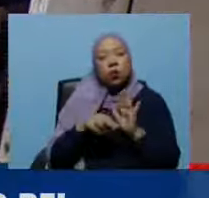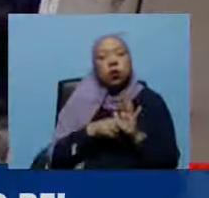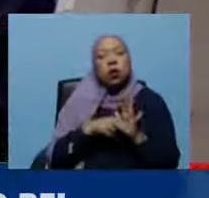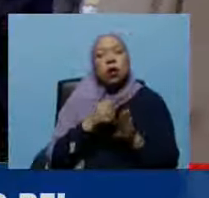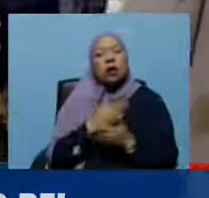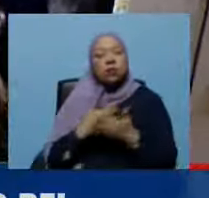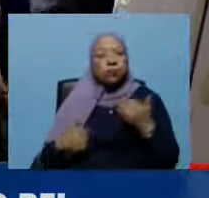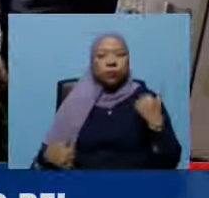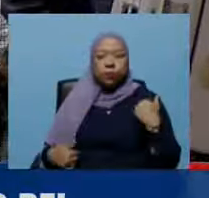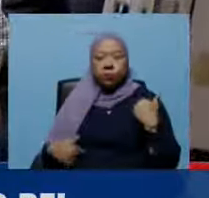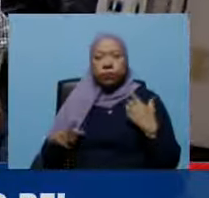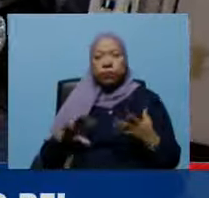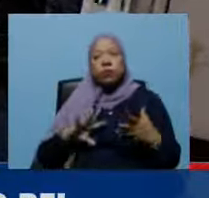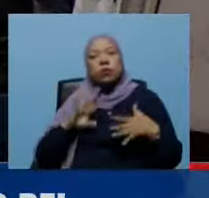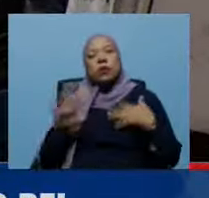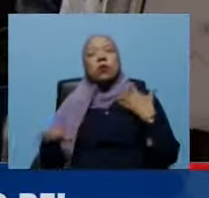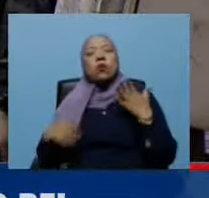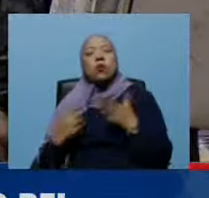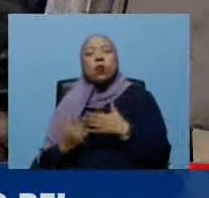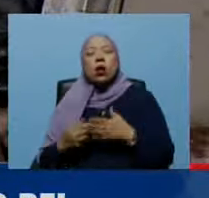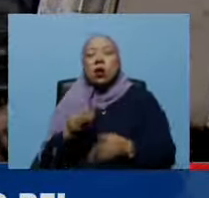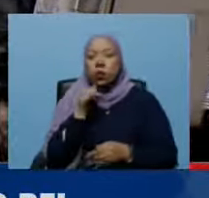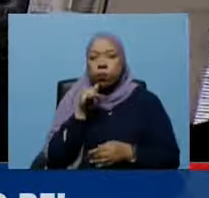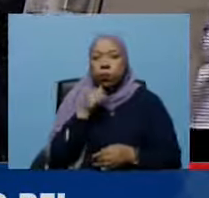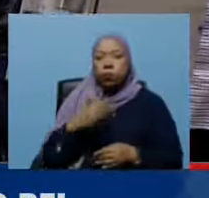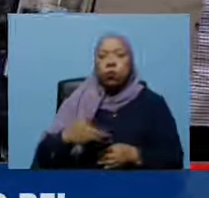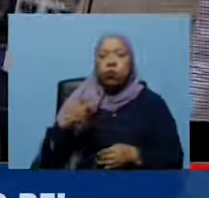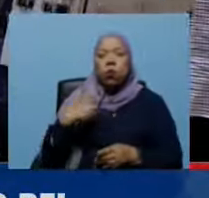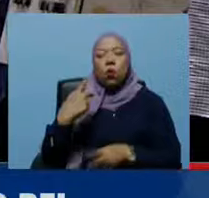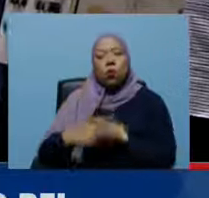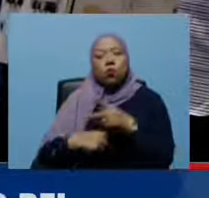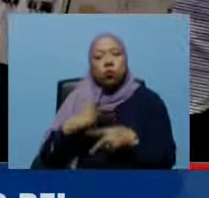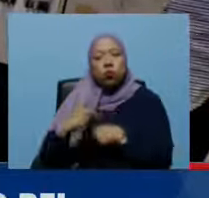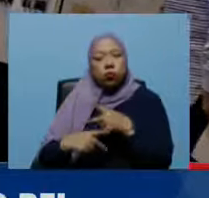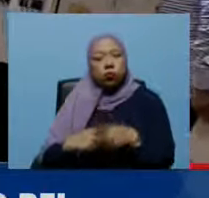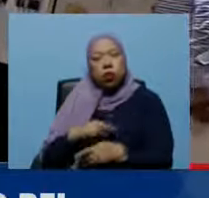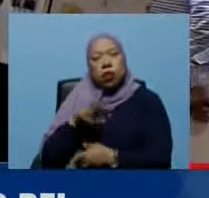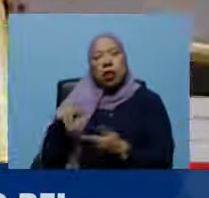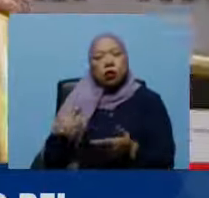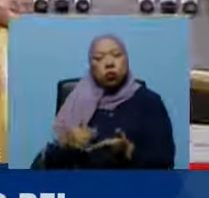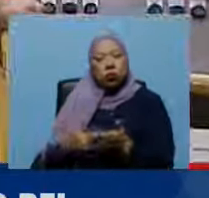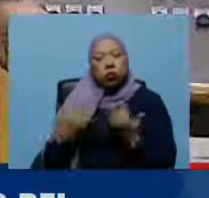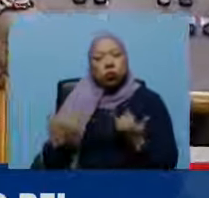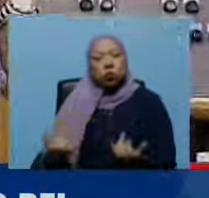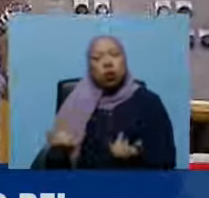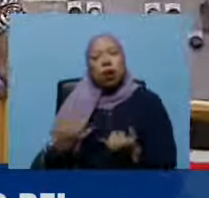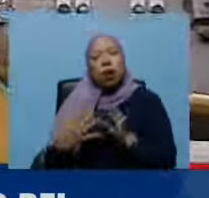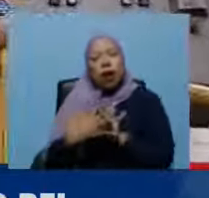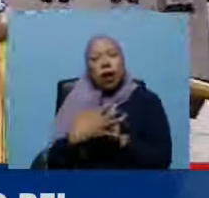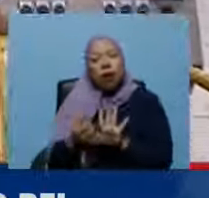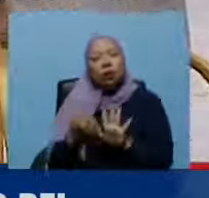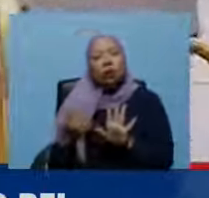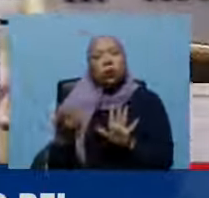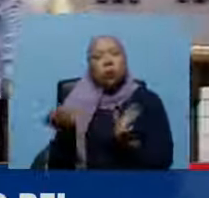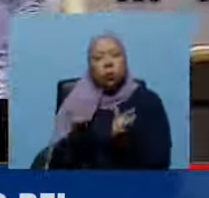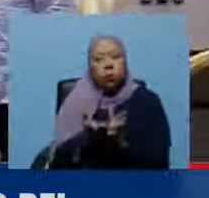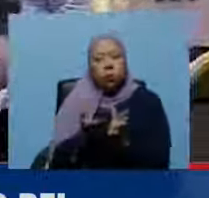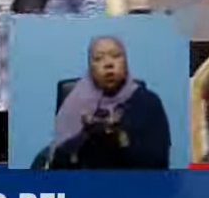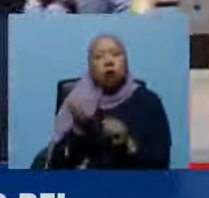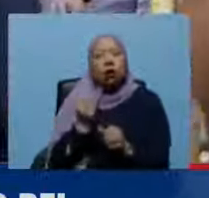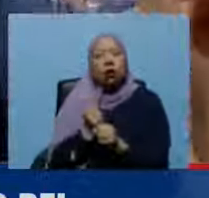suya, sustituir las importaciones por la producción nacional. Y esto es un vivo ejemplo donde la clase